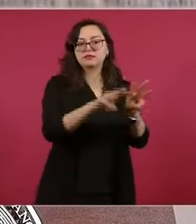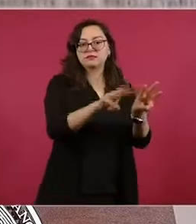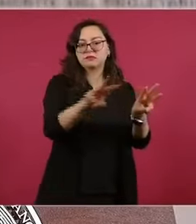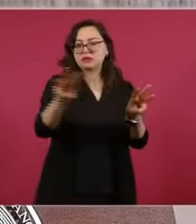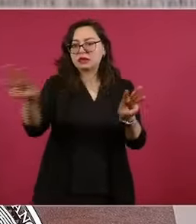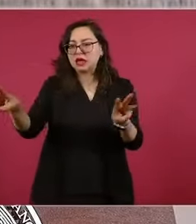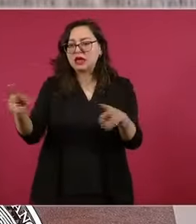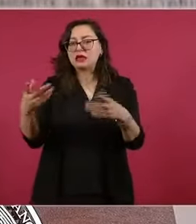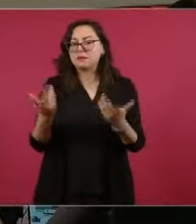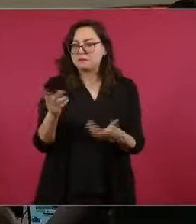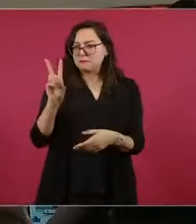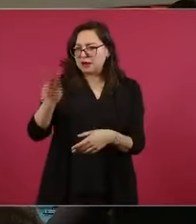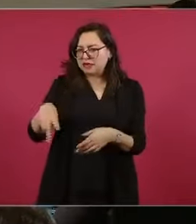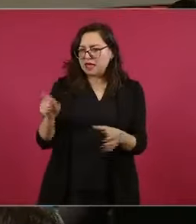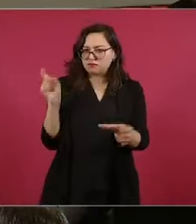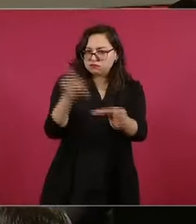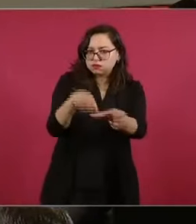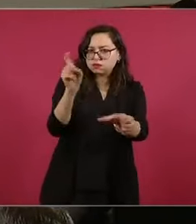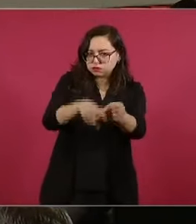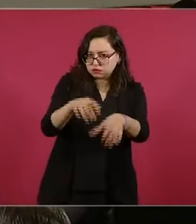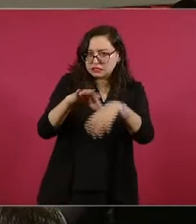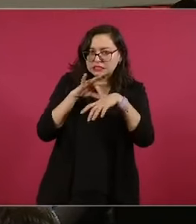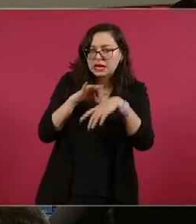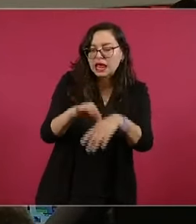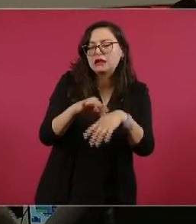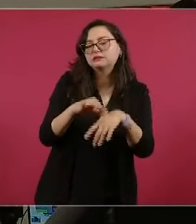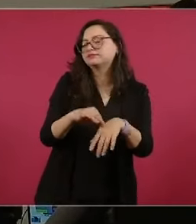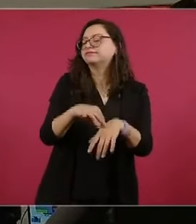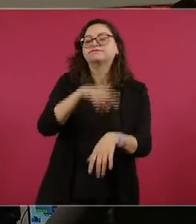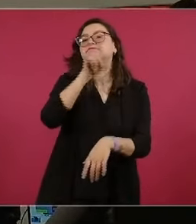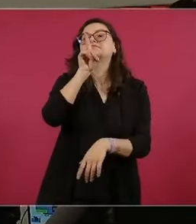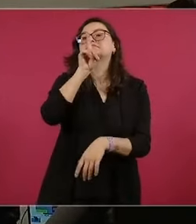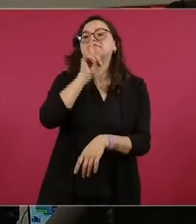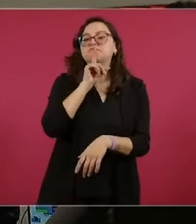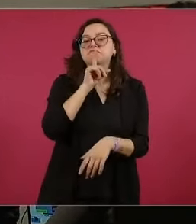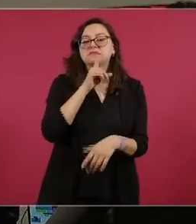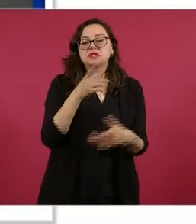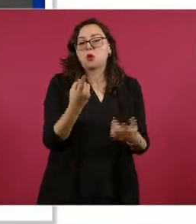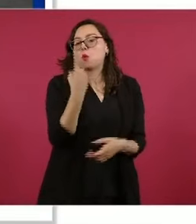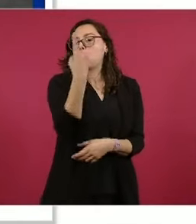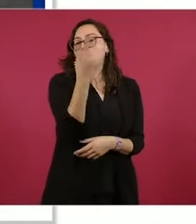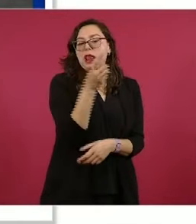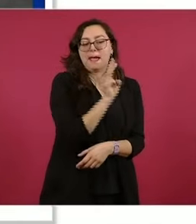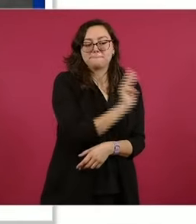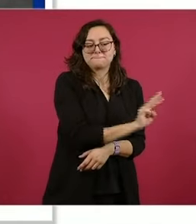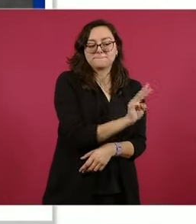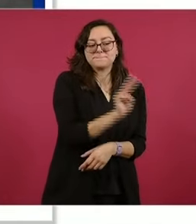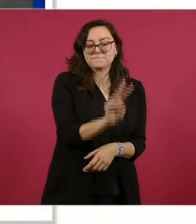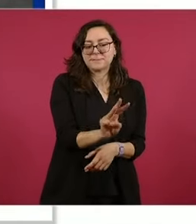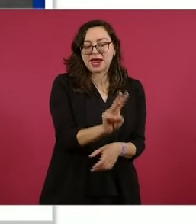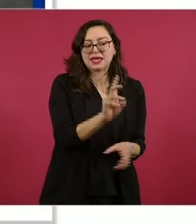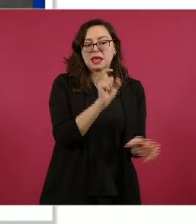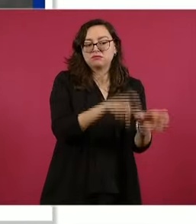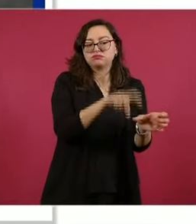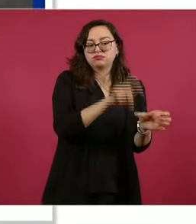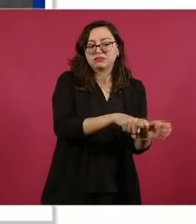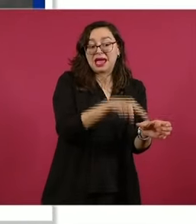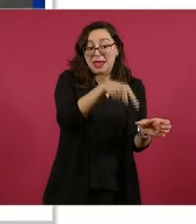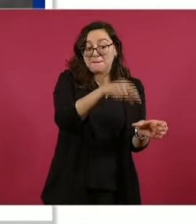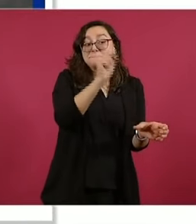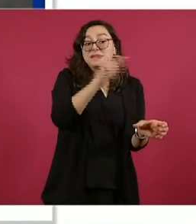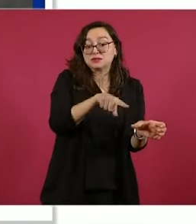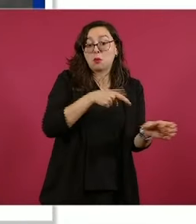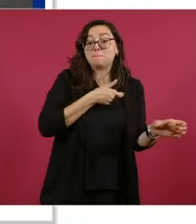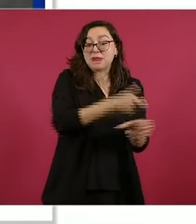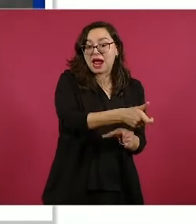seguidores. Por eso son fantasma, porque pueden también ellos fácilmente pagar por esos seguidores,